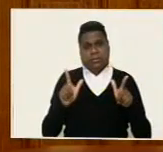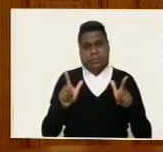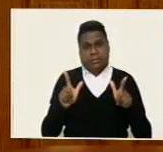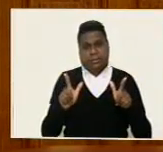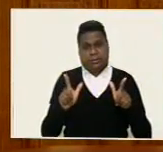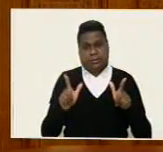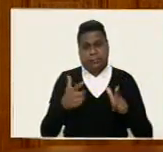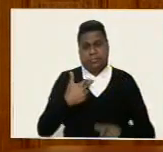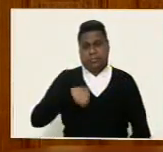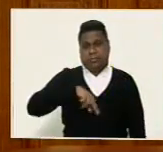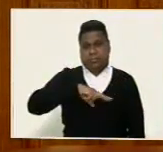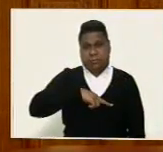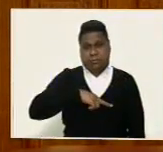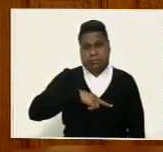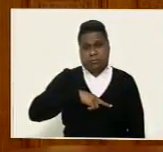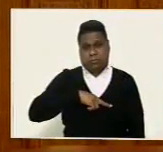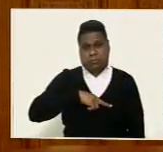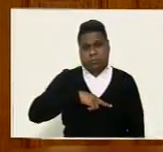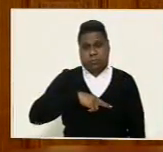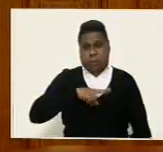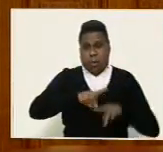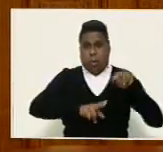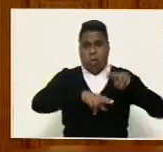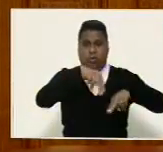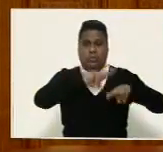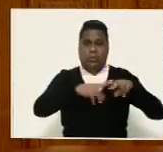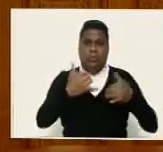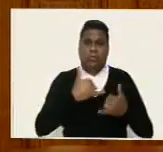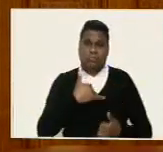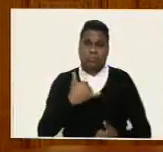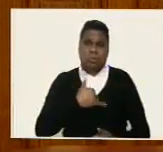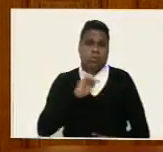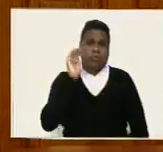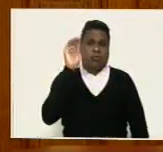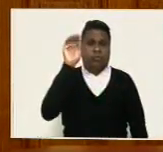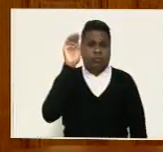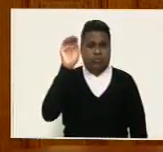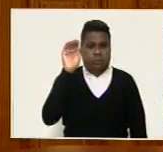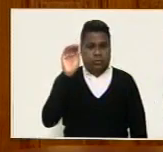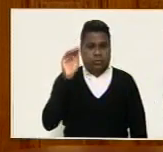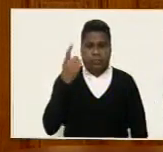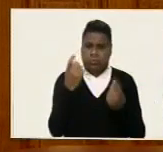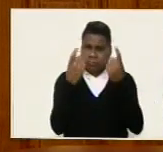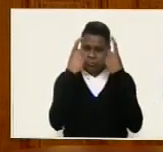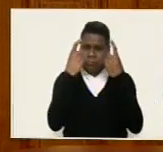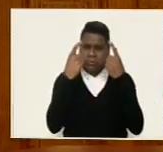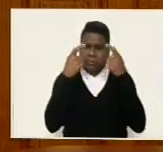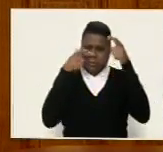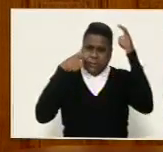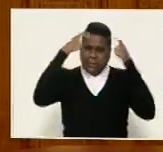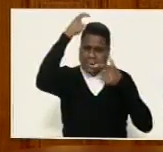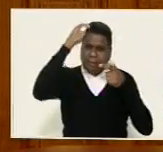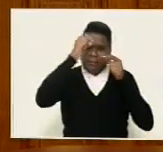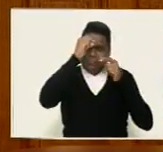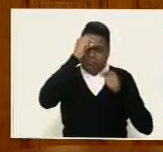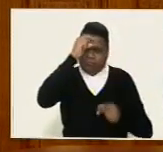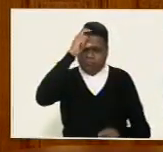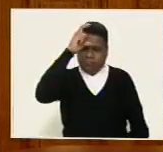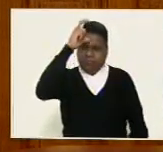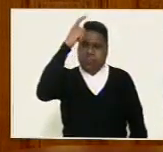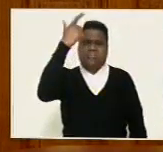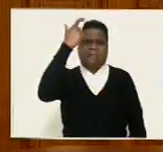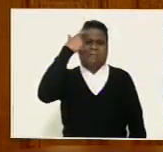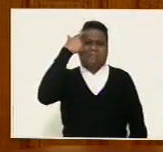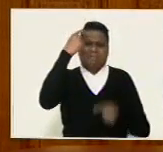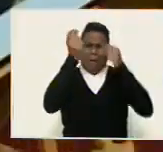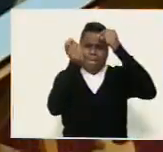protagonista y constructor de nuestro propio destino. Eso nos lo enseñó Chávez y nos dejó